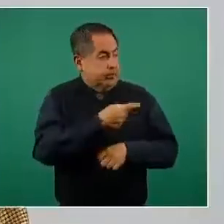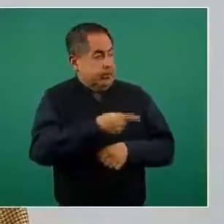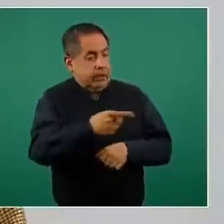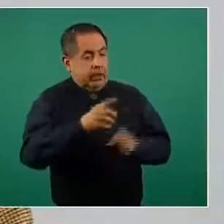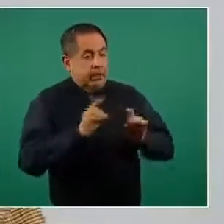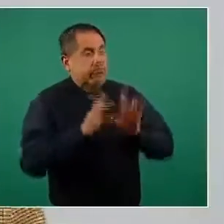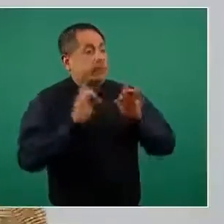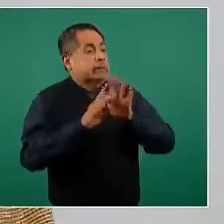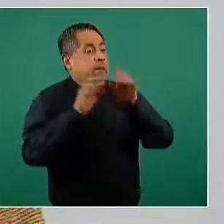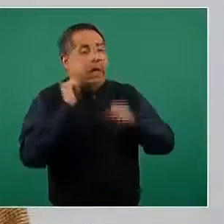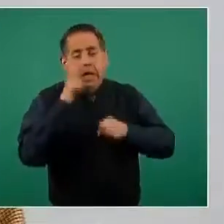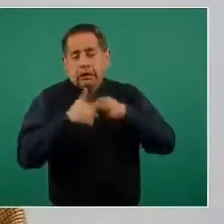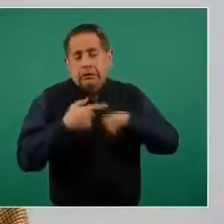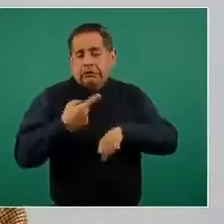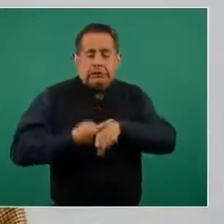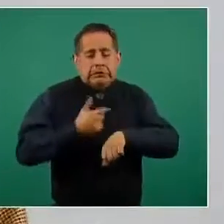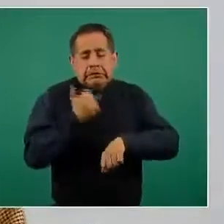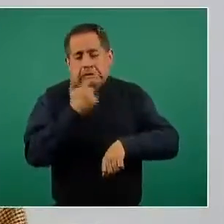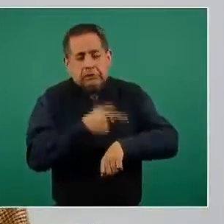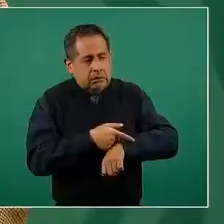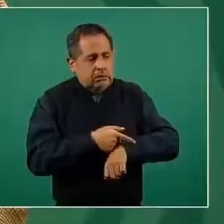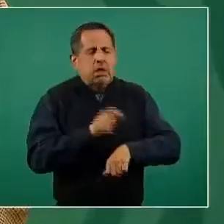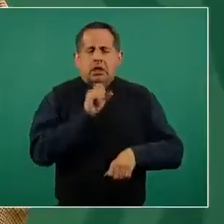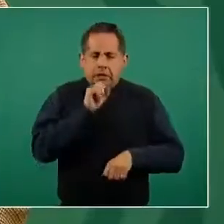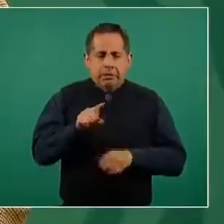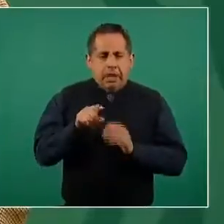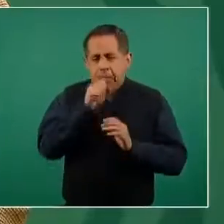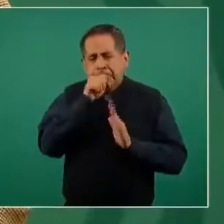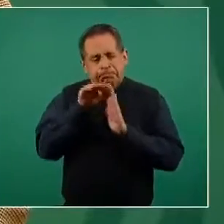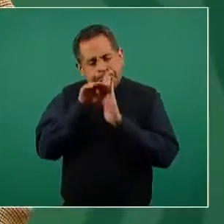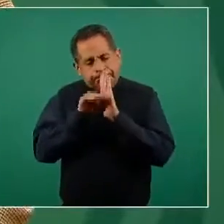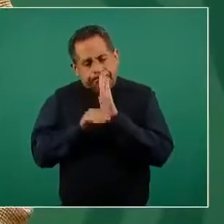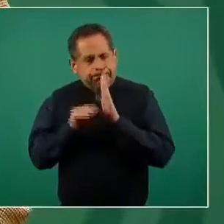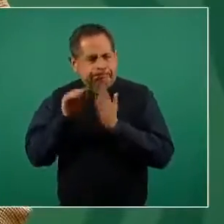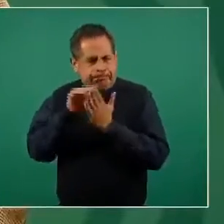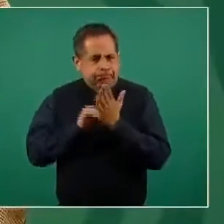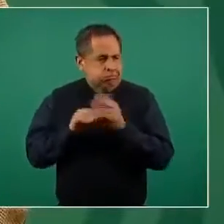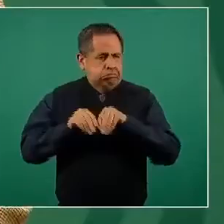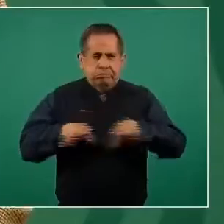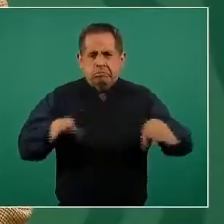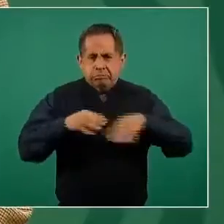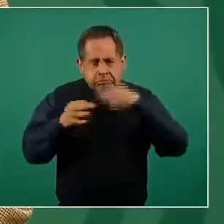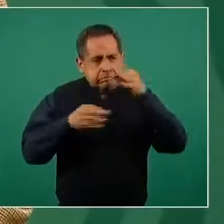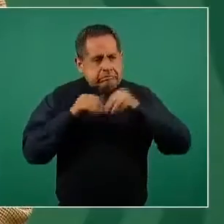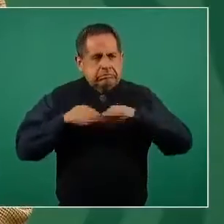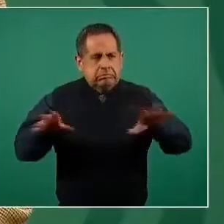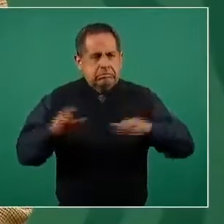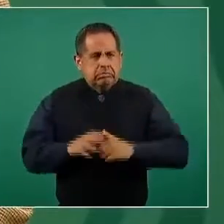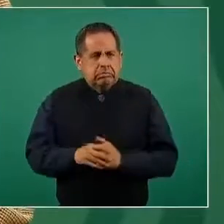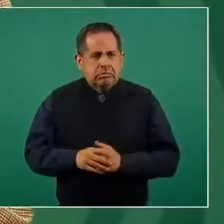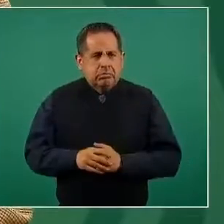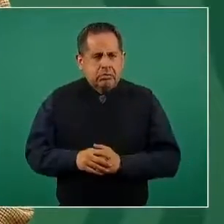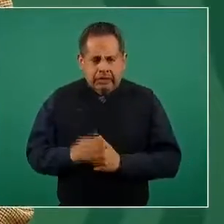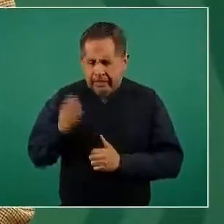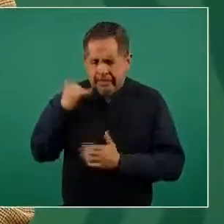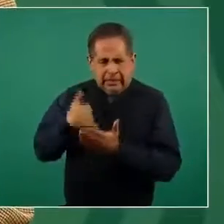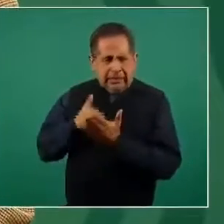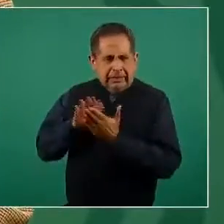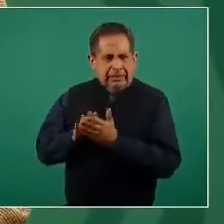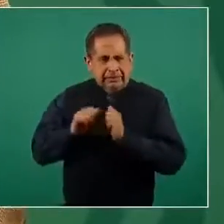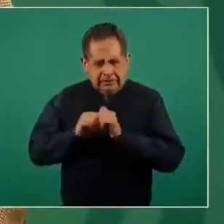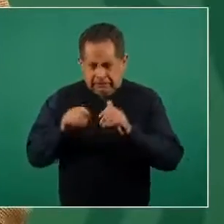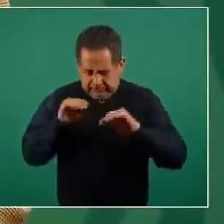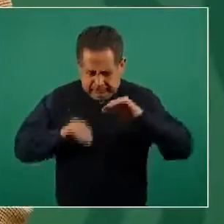ahora, esto también está totalmente descrito en un manual que se publicó y